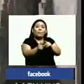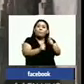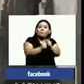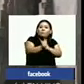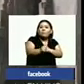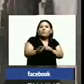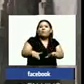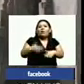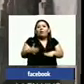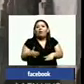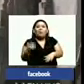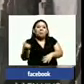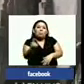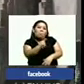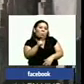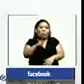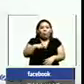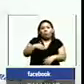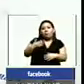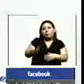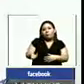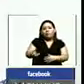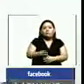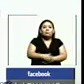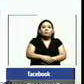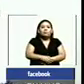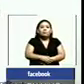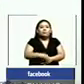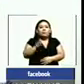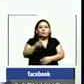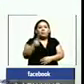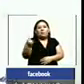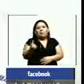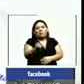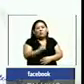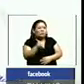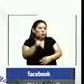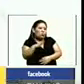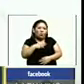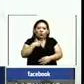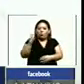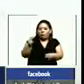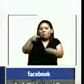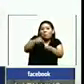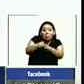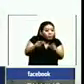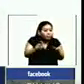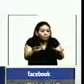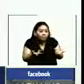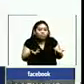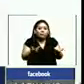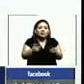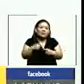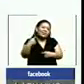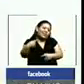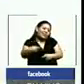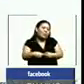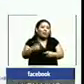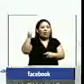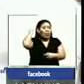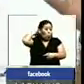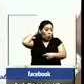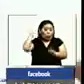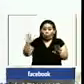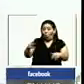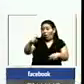A la apatía De la población A veces el ser humano Es apático No le gusta Involucrarse Siempre pone Pretexto para todo